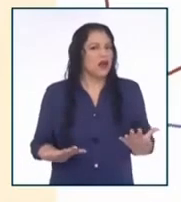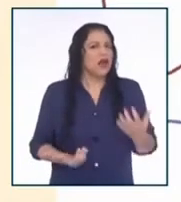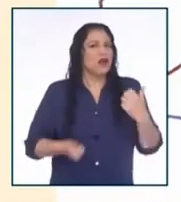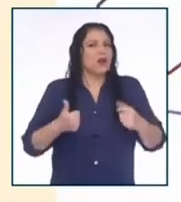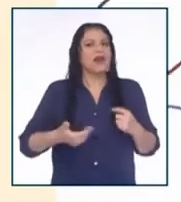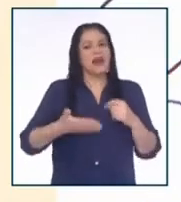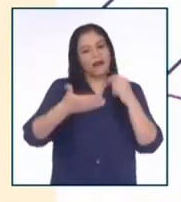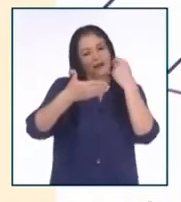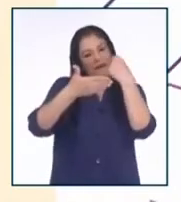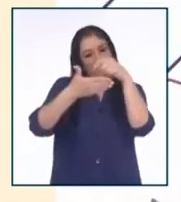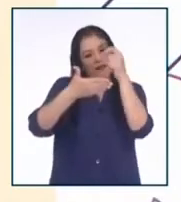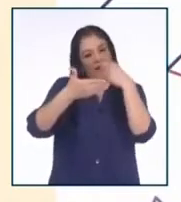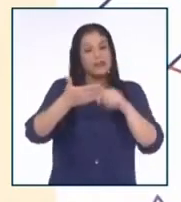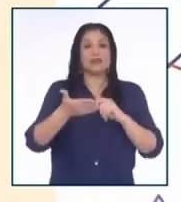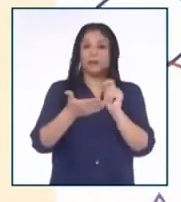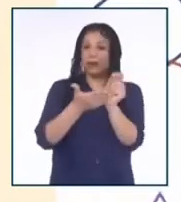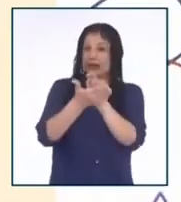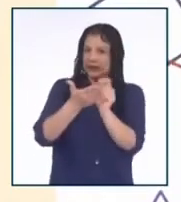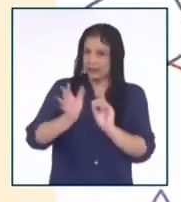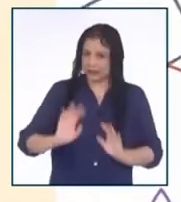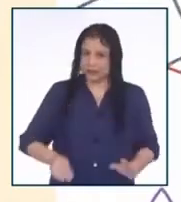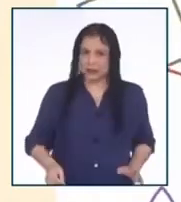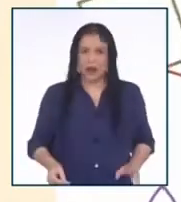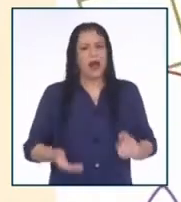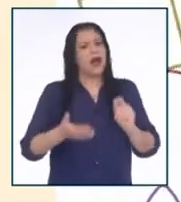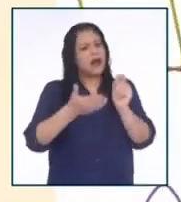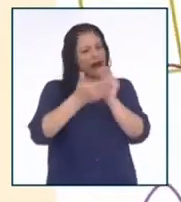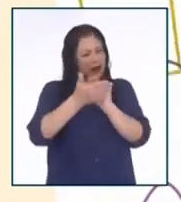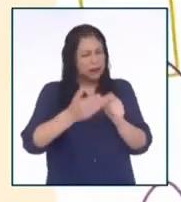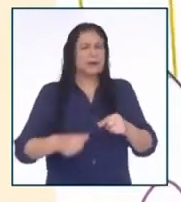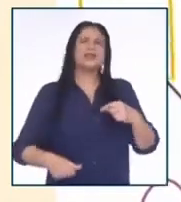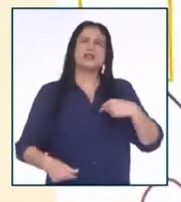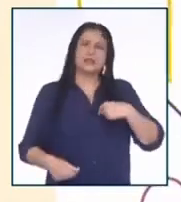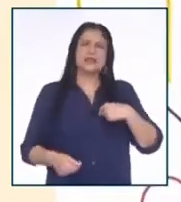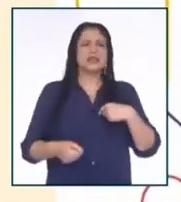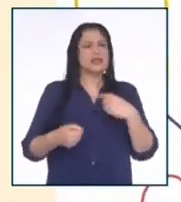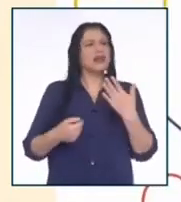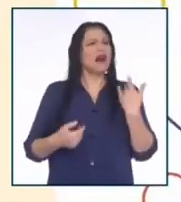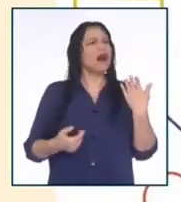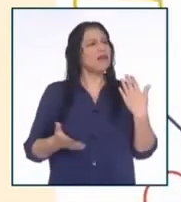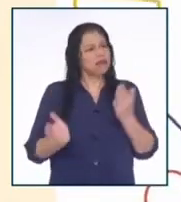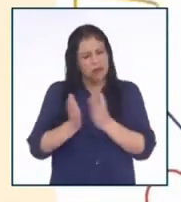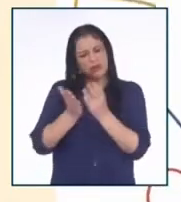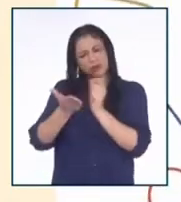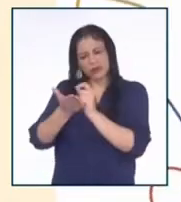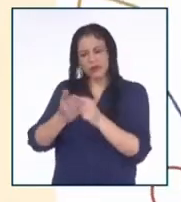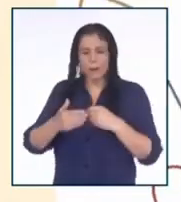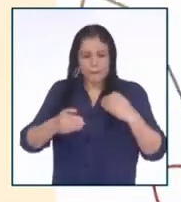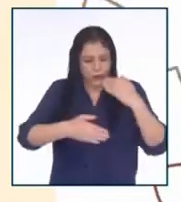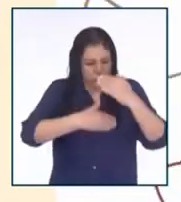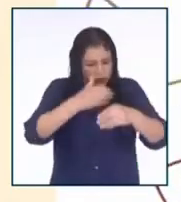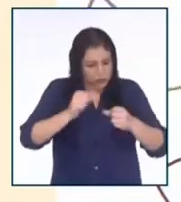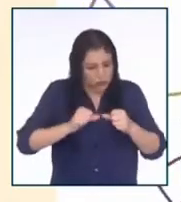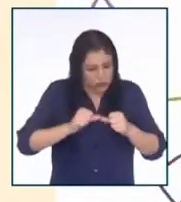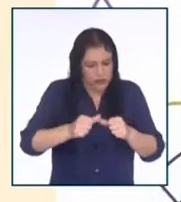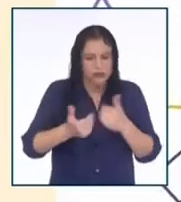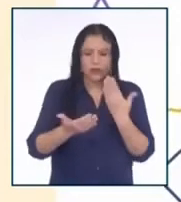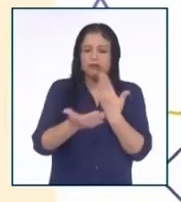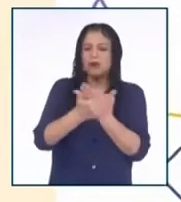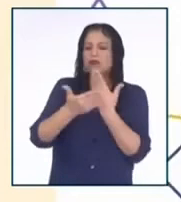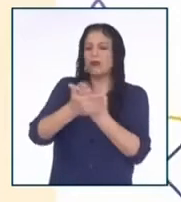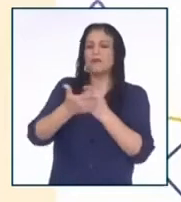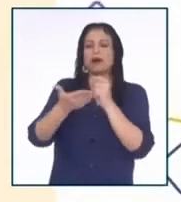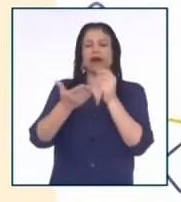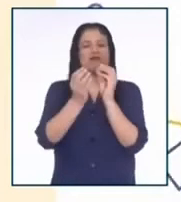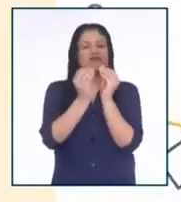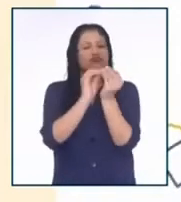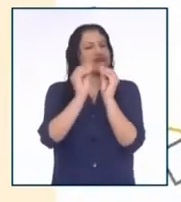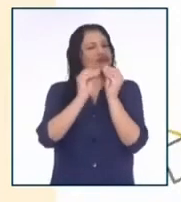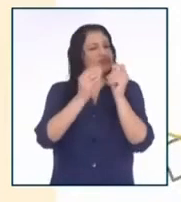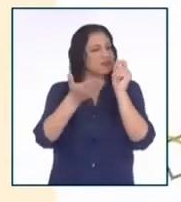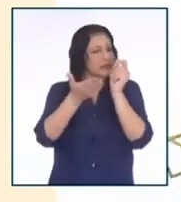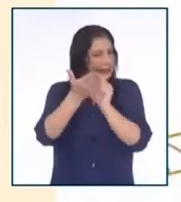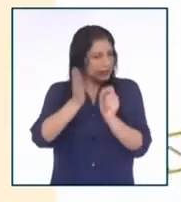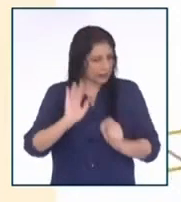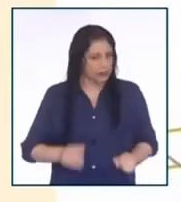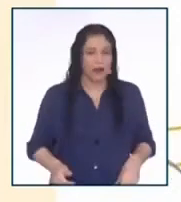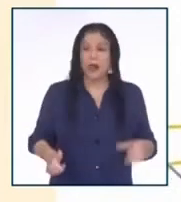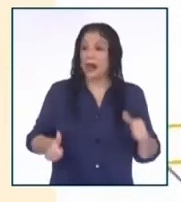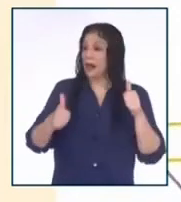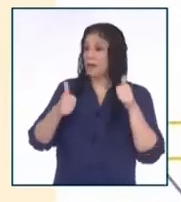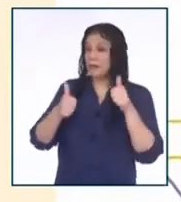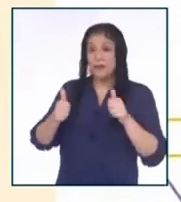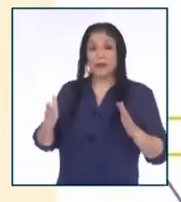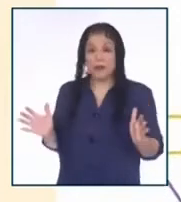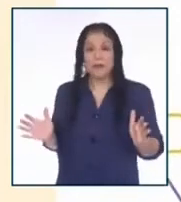la revisión del texto. La revisión sí la tenía en mis apuntes. Es el proceso continuo de verificación y reajuste del texto. Muy